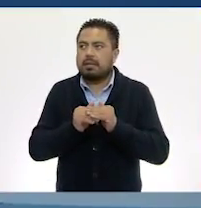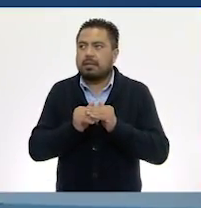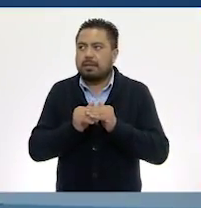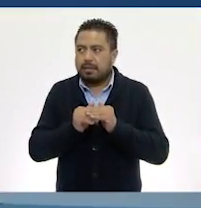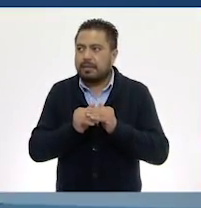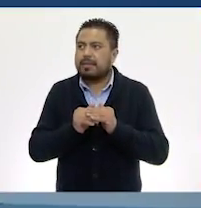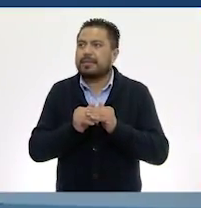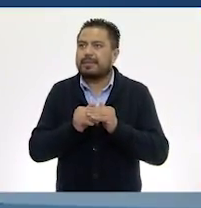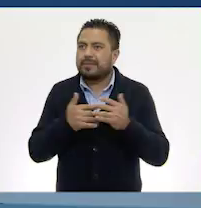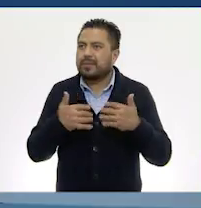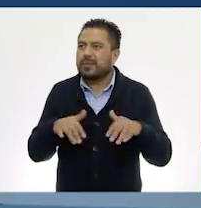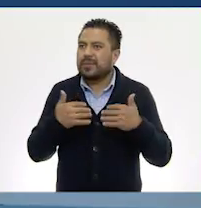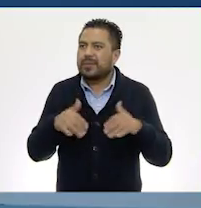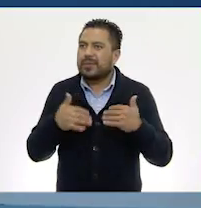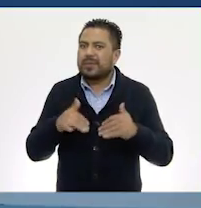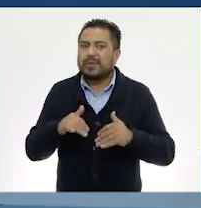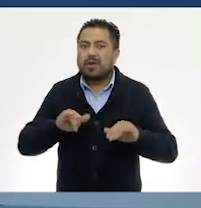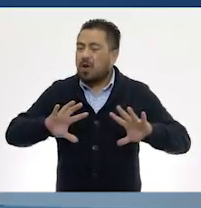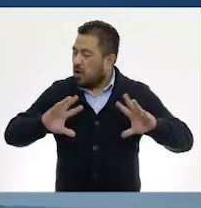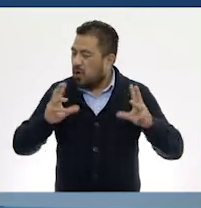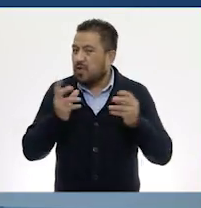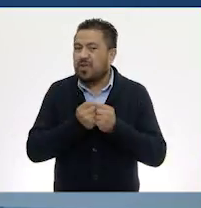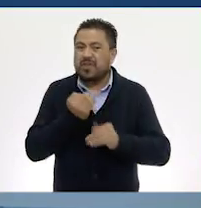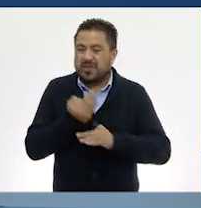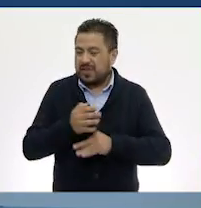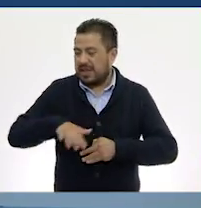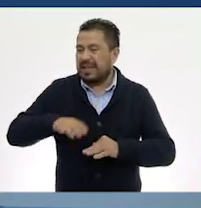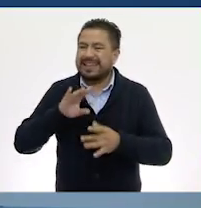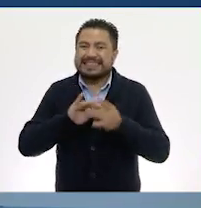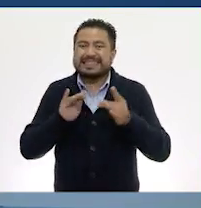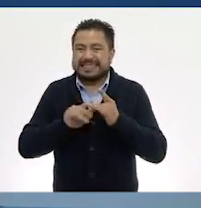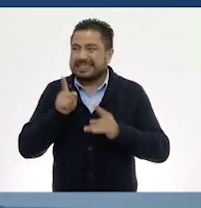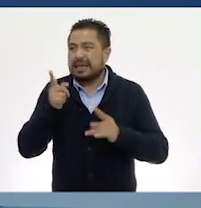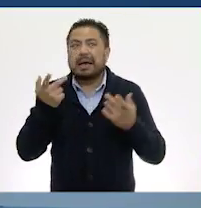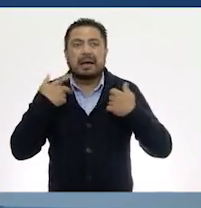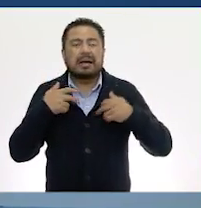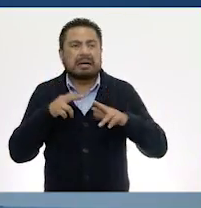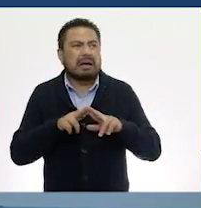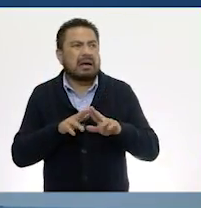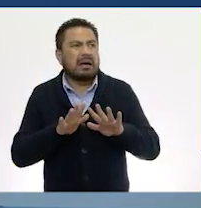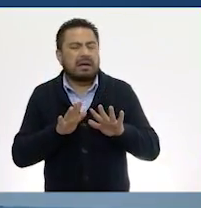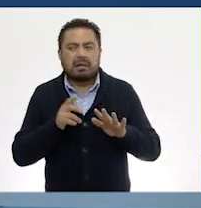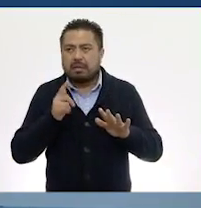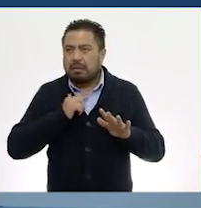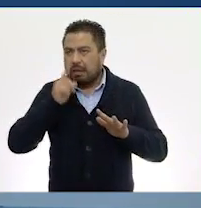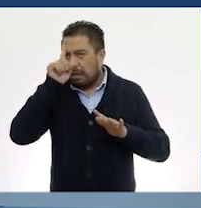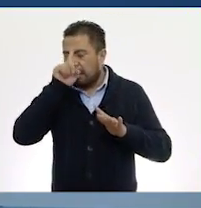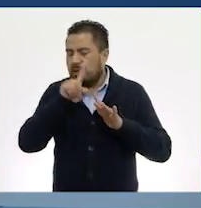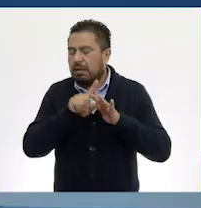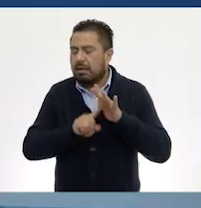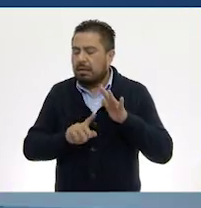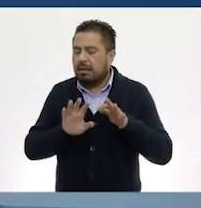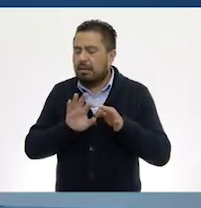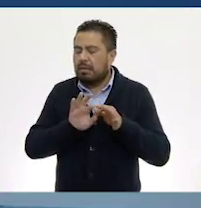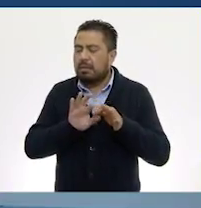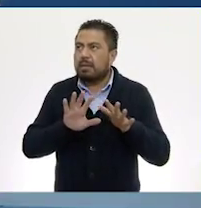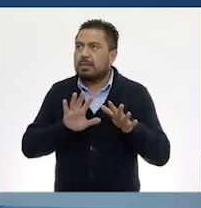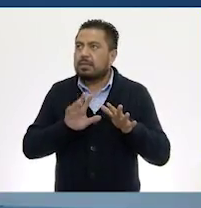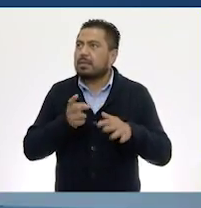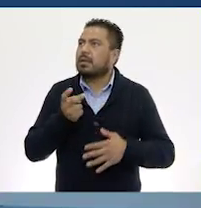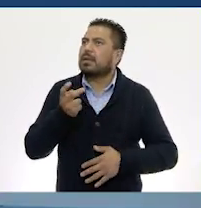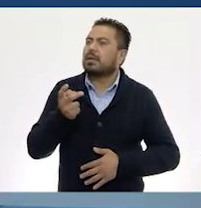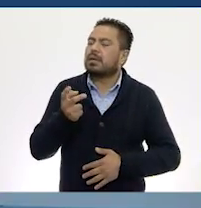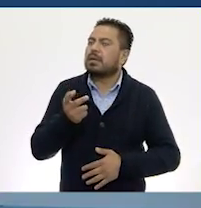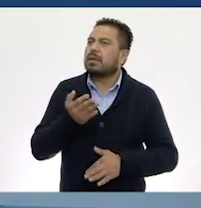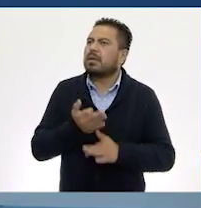Órale, pero así con todo esto que nos está comentando, estamos perdidos y a la deriva en